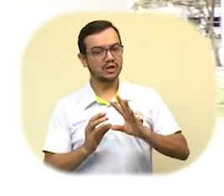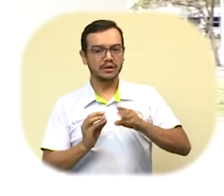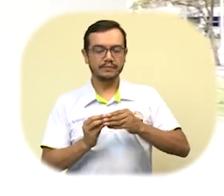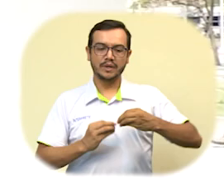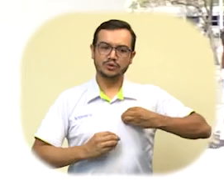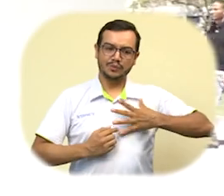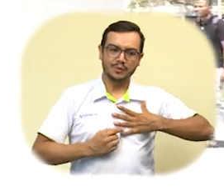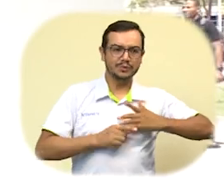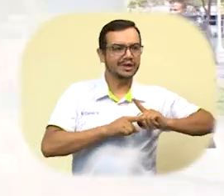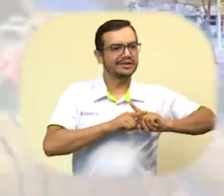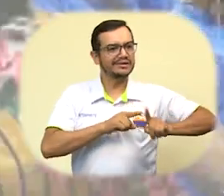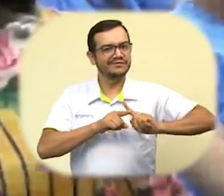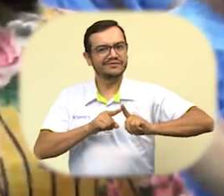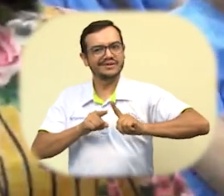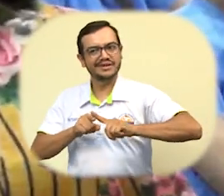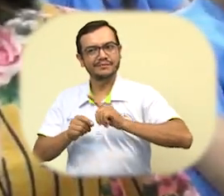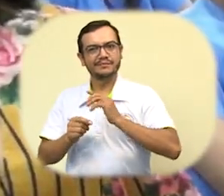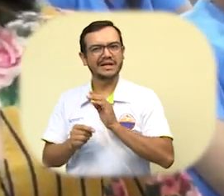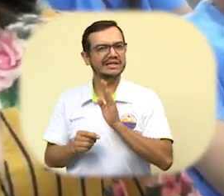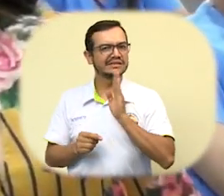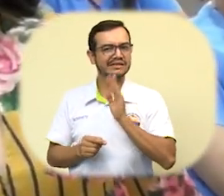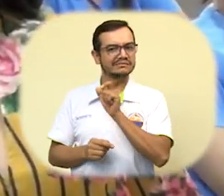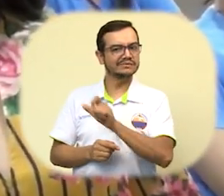genere, digamos, mayores oportunidades